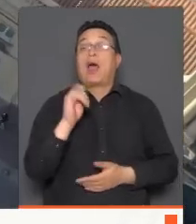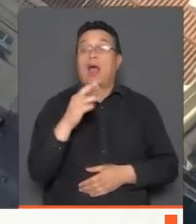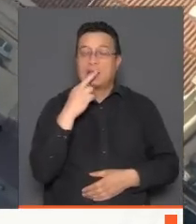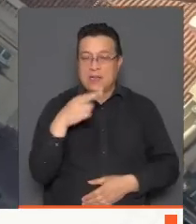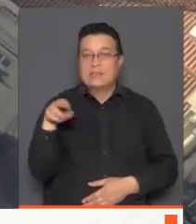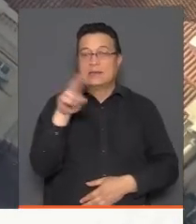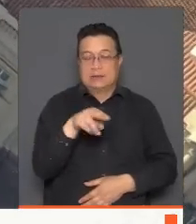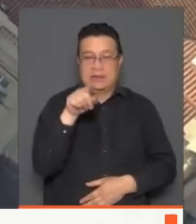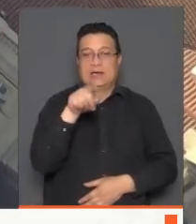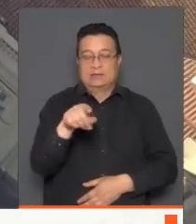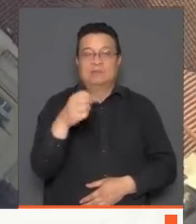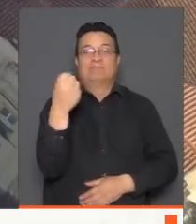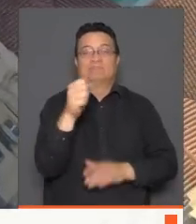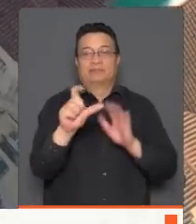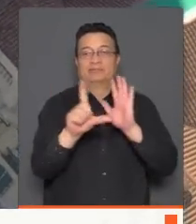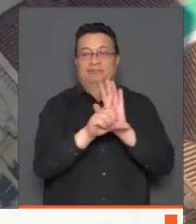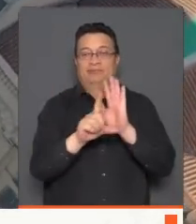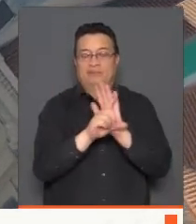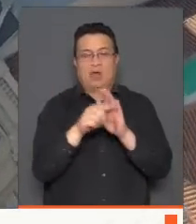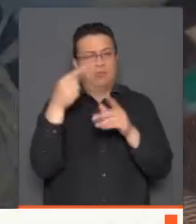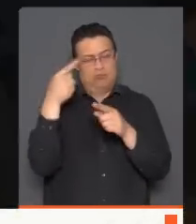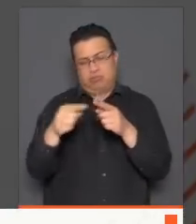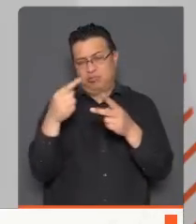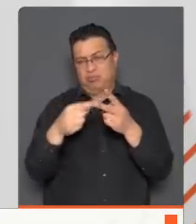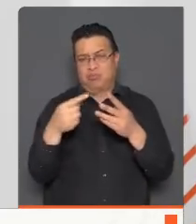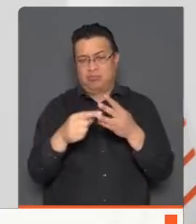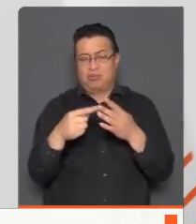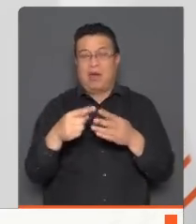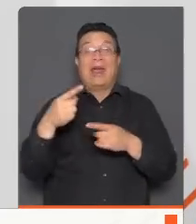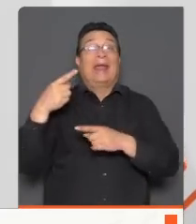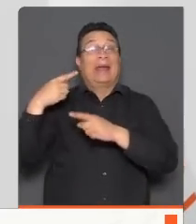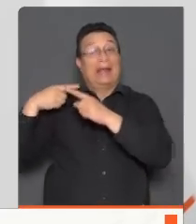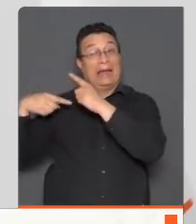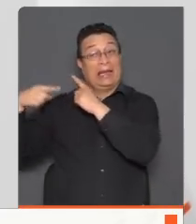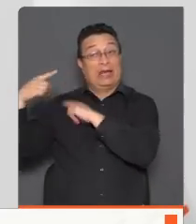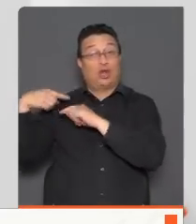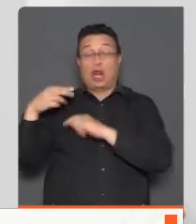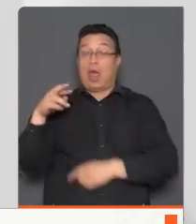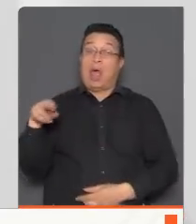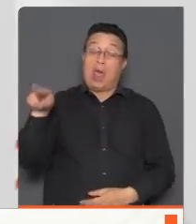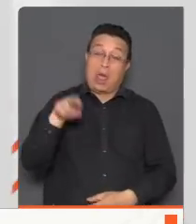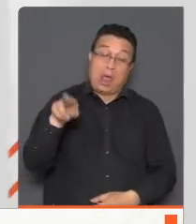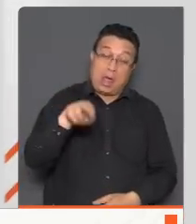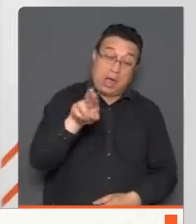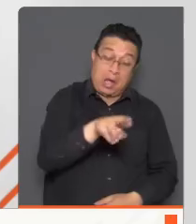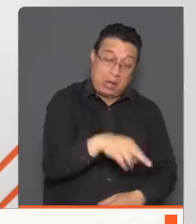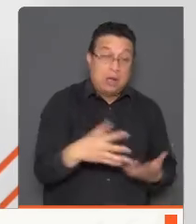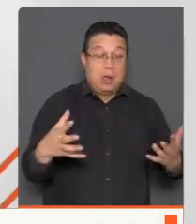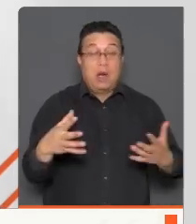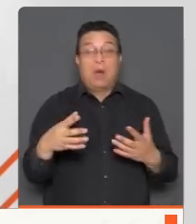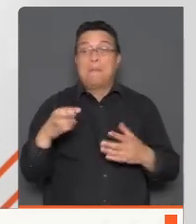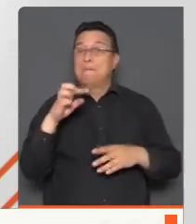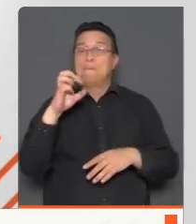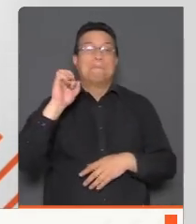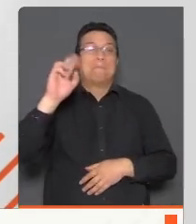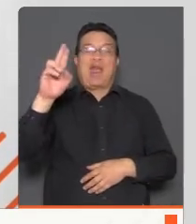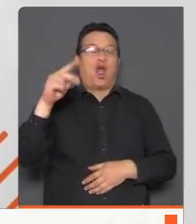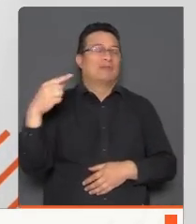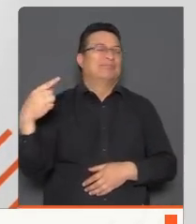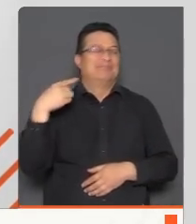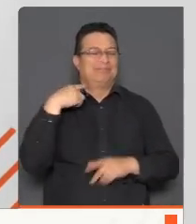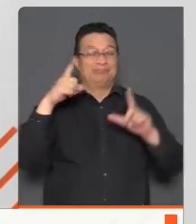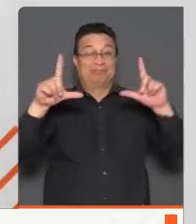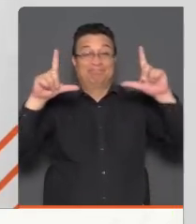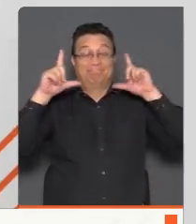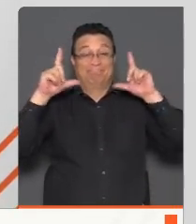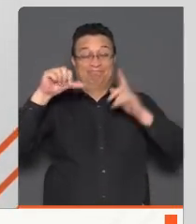es delito, de todo tipo, en una historia que parece nunca acabar. Es la peor cara del casco histórico del centro